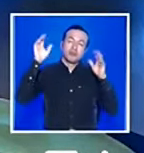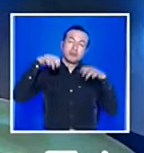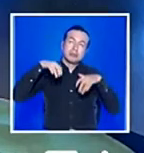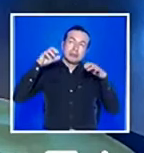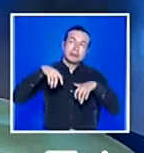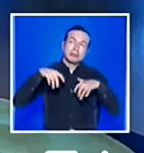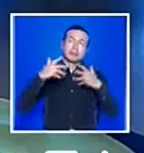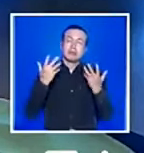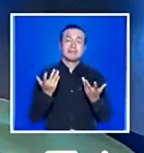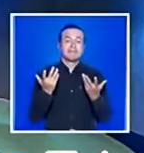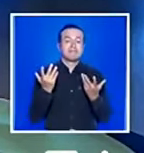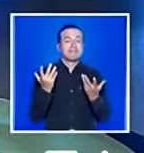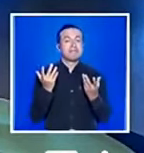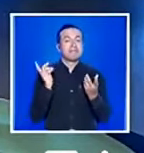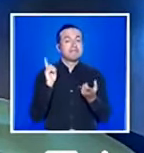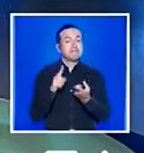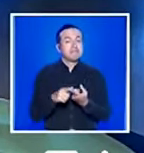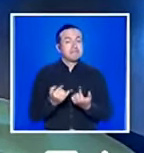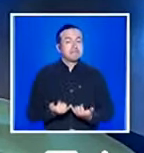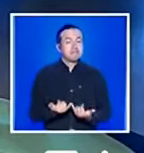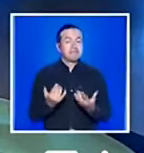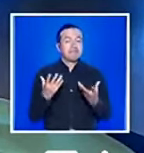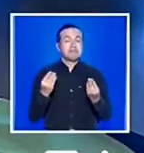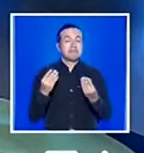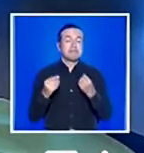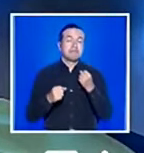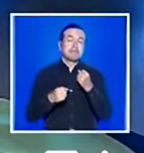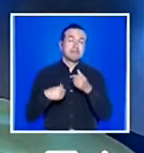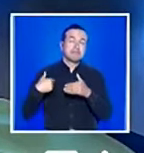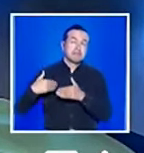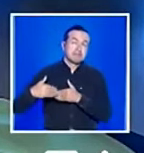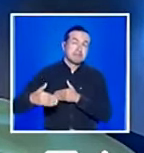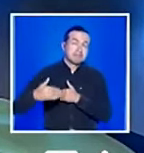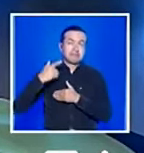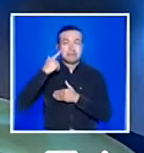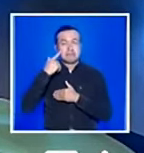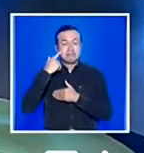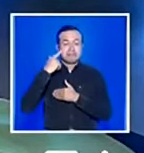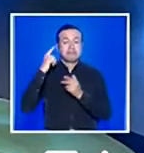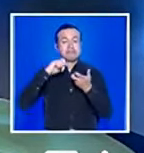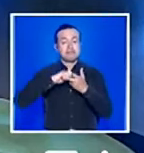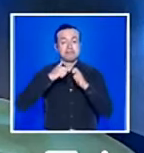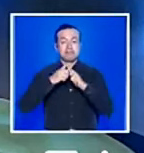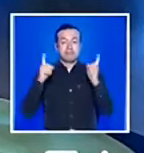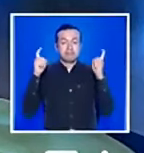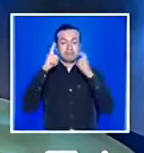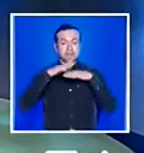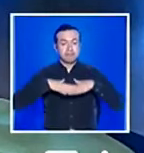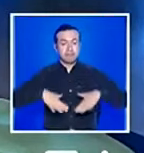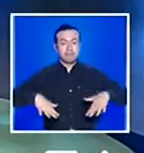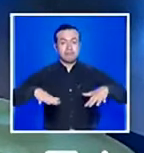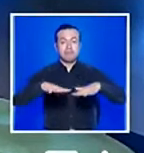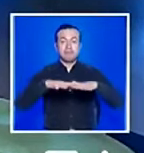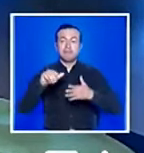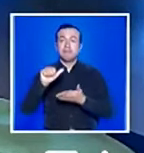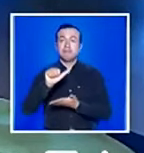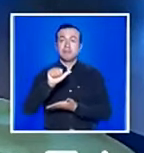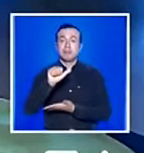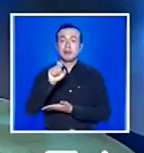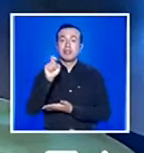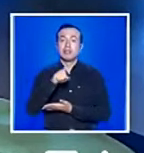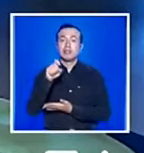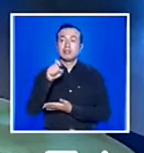sin embargo parece que durante mucho tiempo no va a suceder. Y sí, esto nos complica. Por lo menos en la zona austral del país, donde se necesita que se